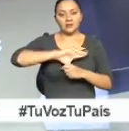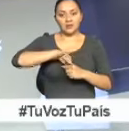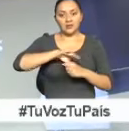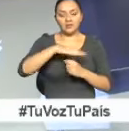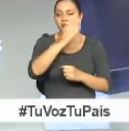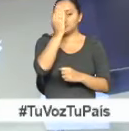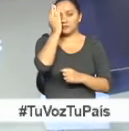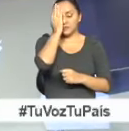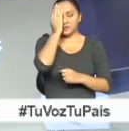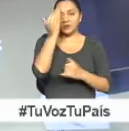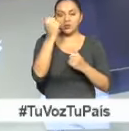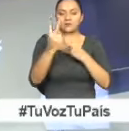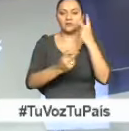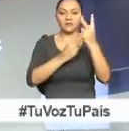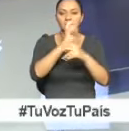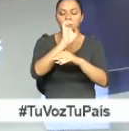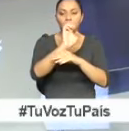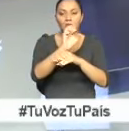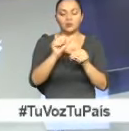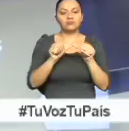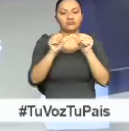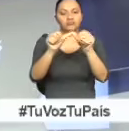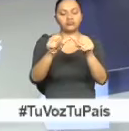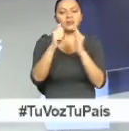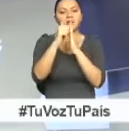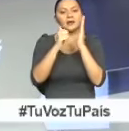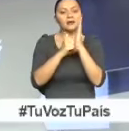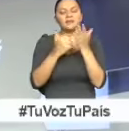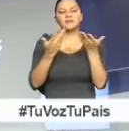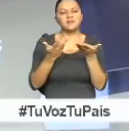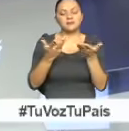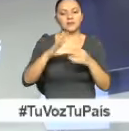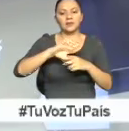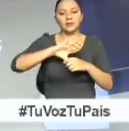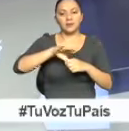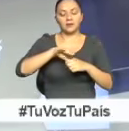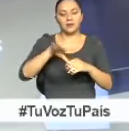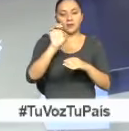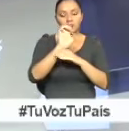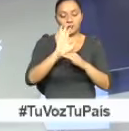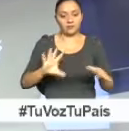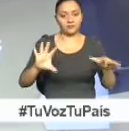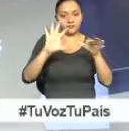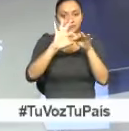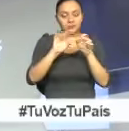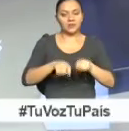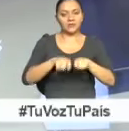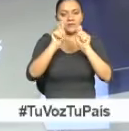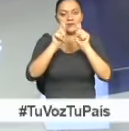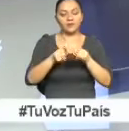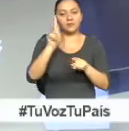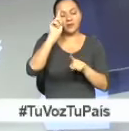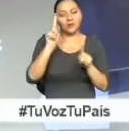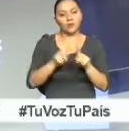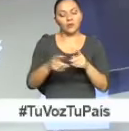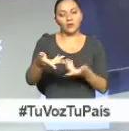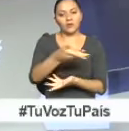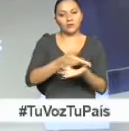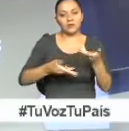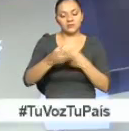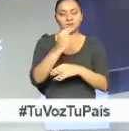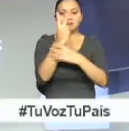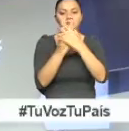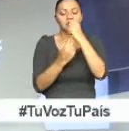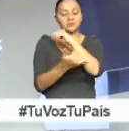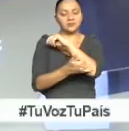Como parte de su agenda, mantuvo una reunión con el canciller del Ecuador, Guillem Lon, para la firma de acuerdos comerciales entre